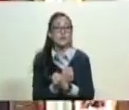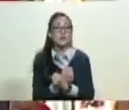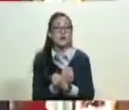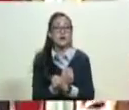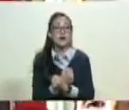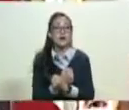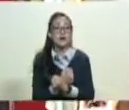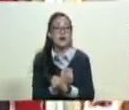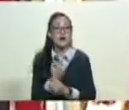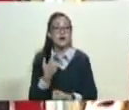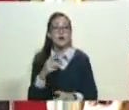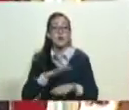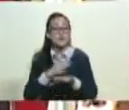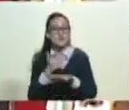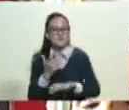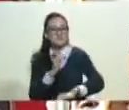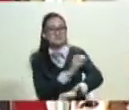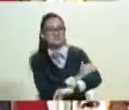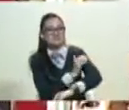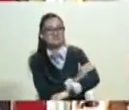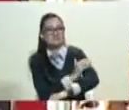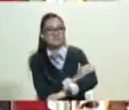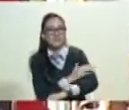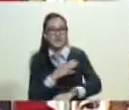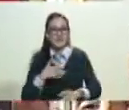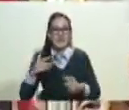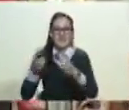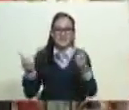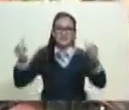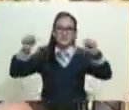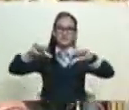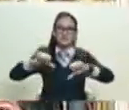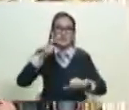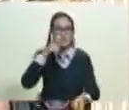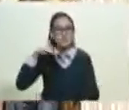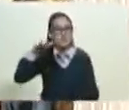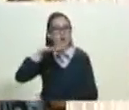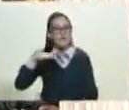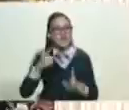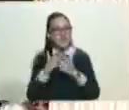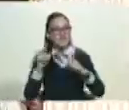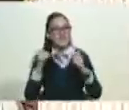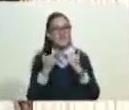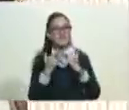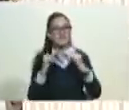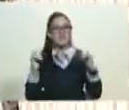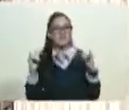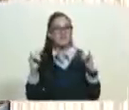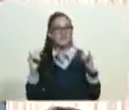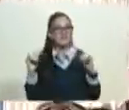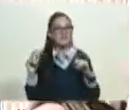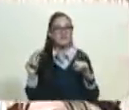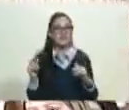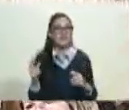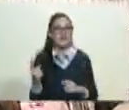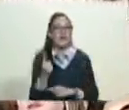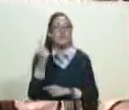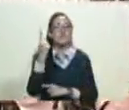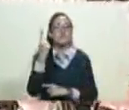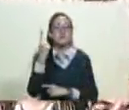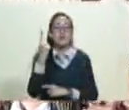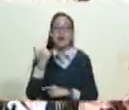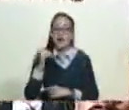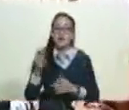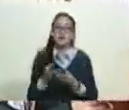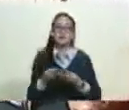crisis de una derecha fascista tratando de destruir a un pueblo libre e independiente. Es la única crisis que tenemos